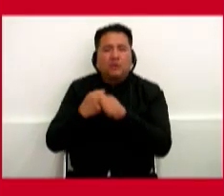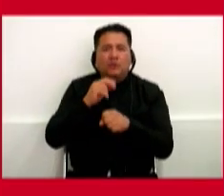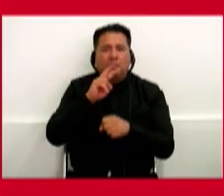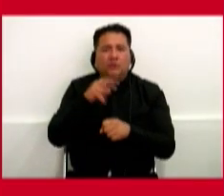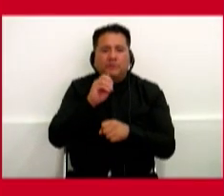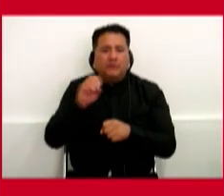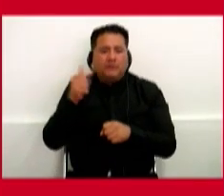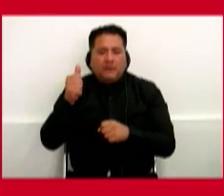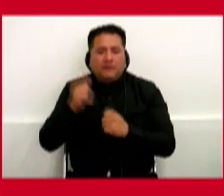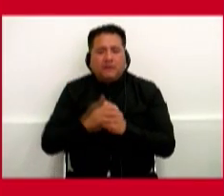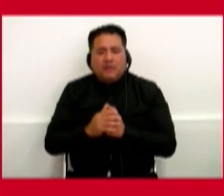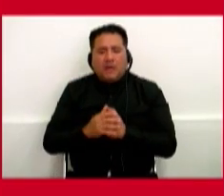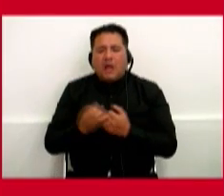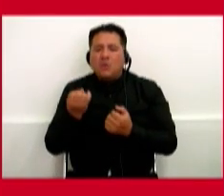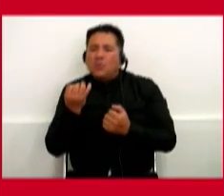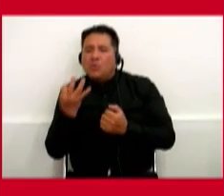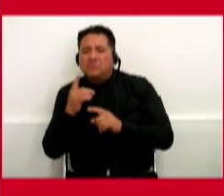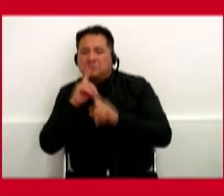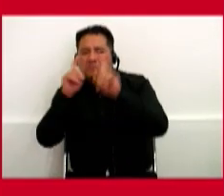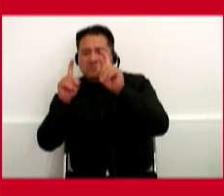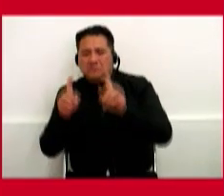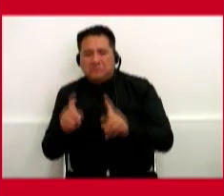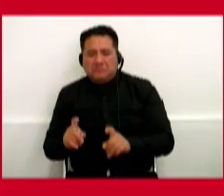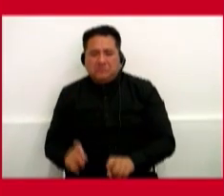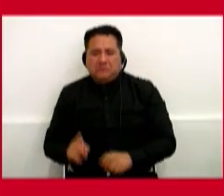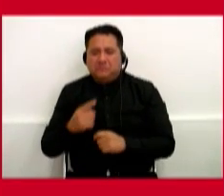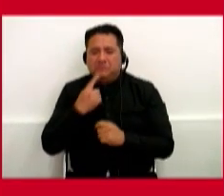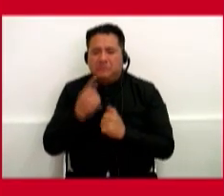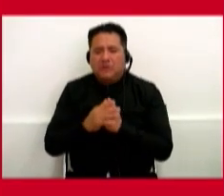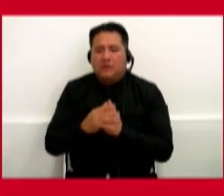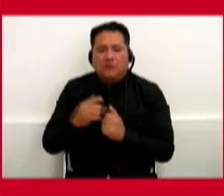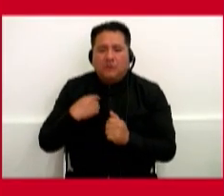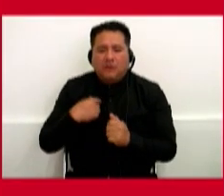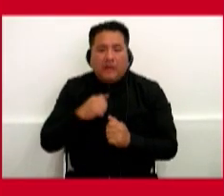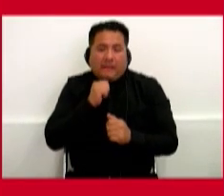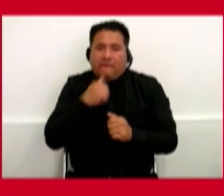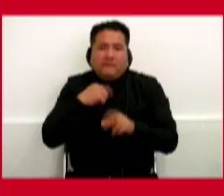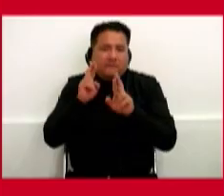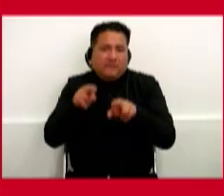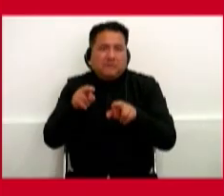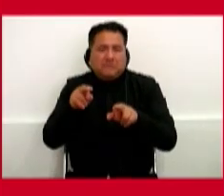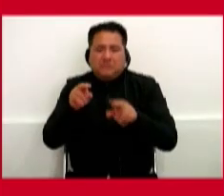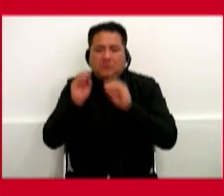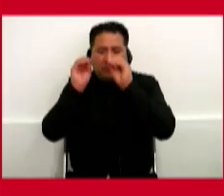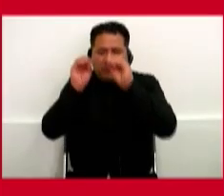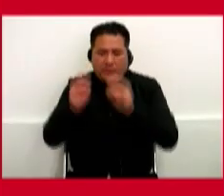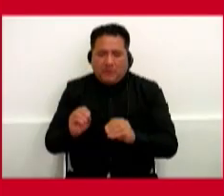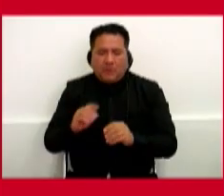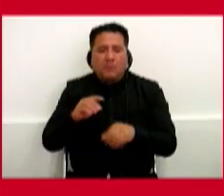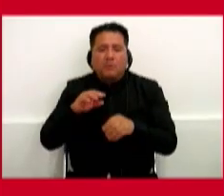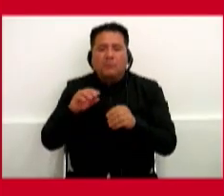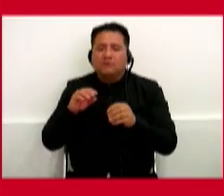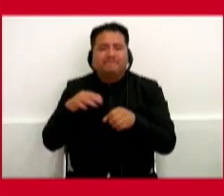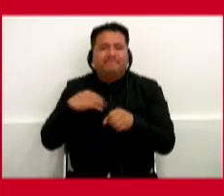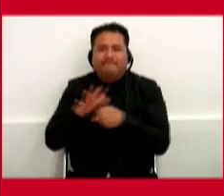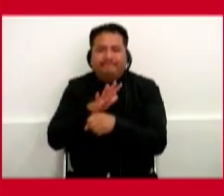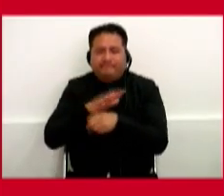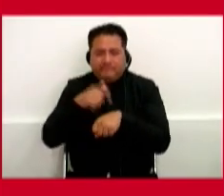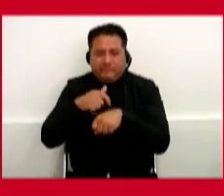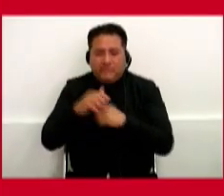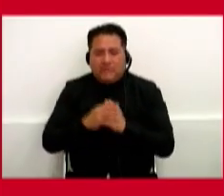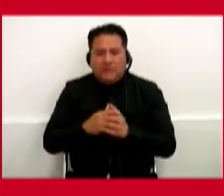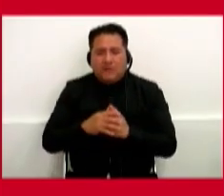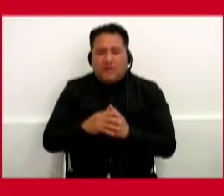nosotros debemos responder y que no he podido poner en la lámina por tiempo y espacio, de esta manera